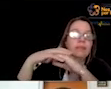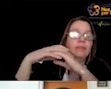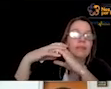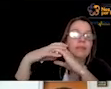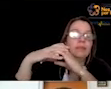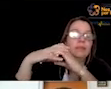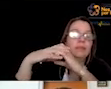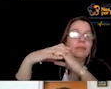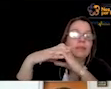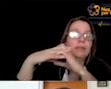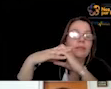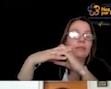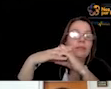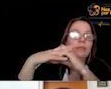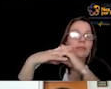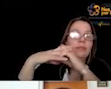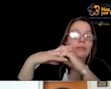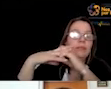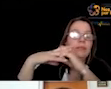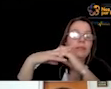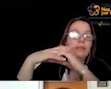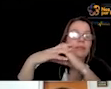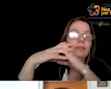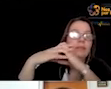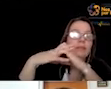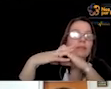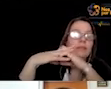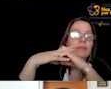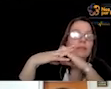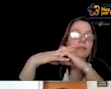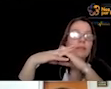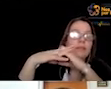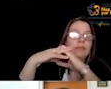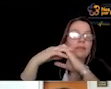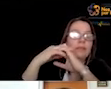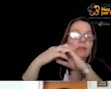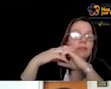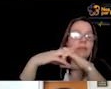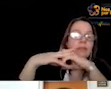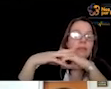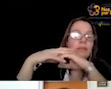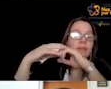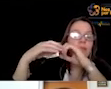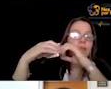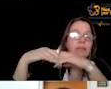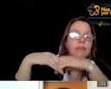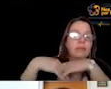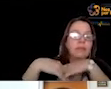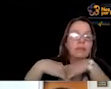sanos, cuando crecemos. Algunos factores dietéticos, y acá le pongo el calcio, porque venimos hablando de lo que es